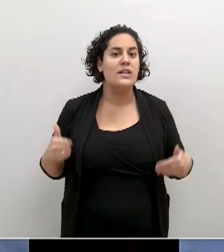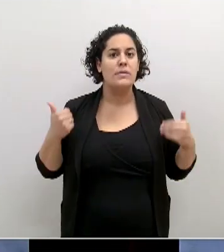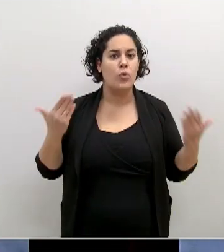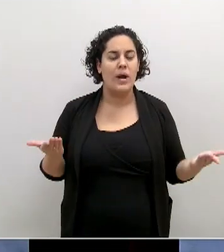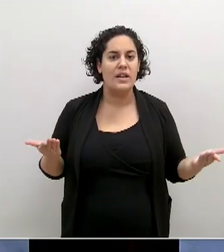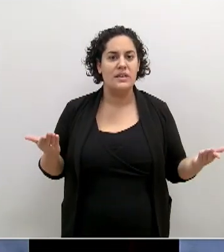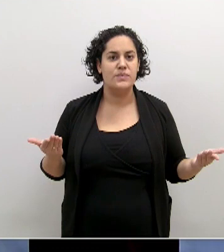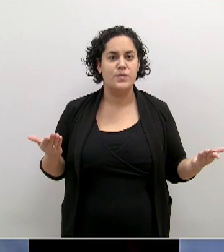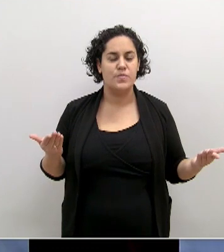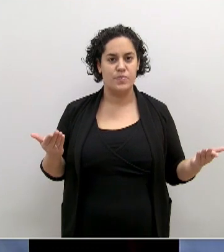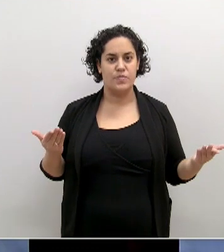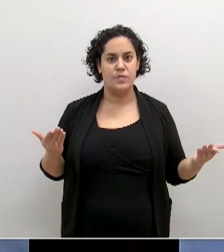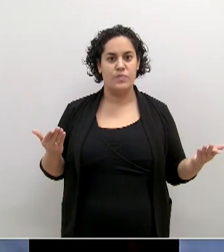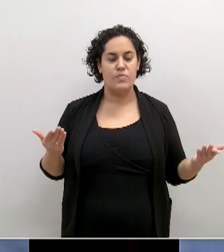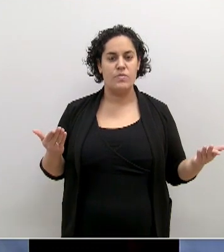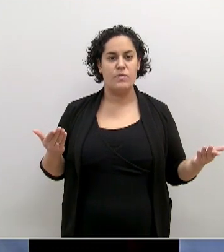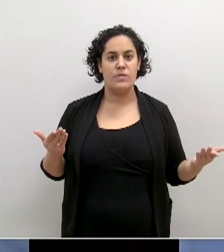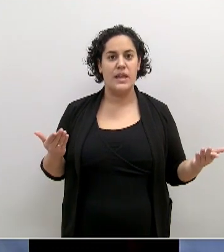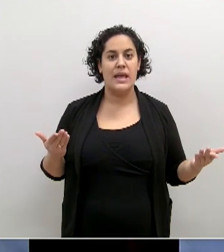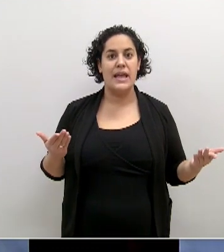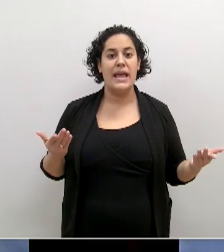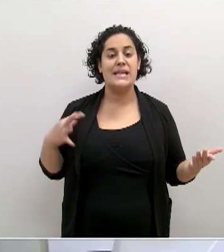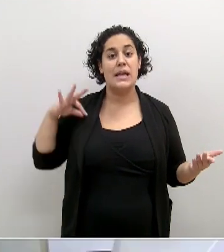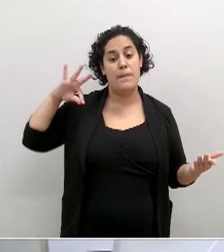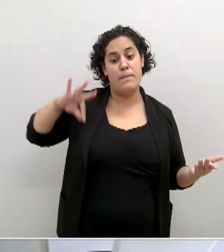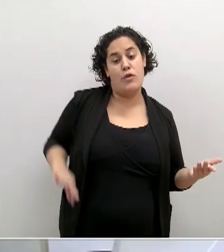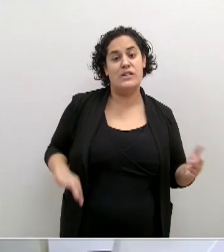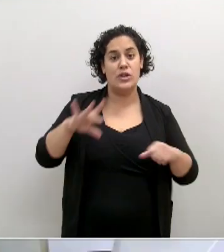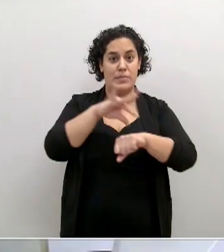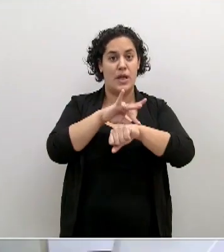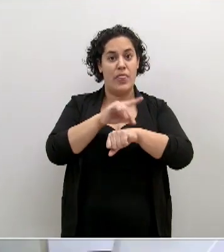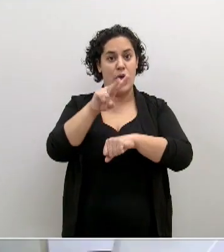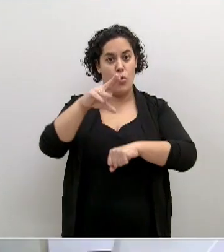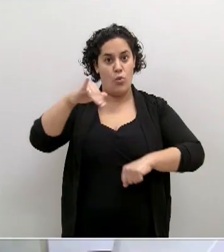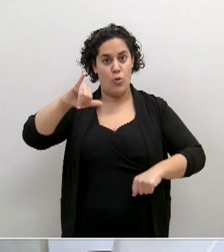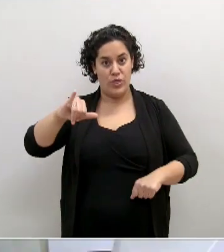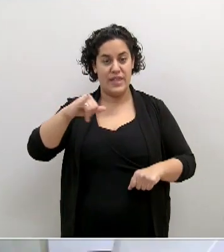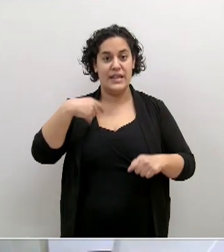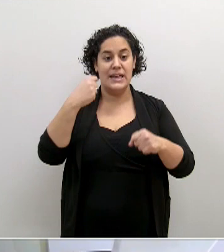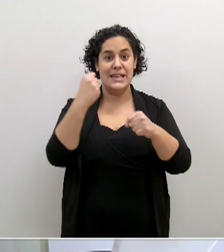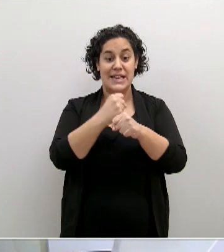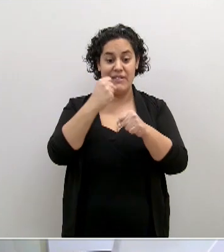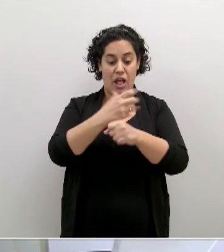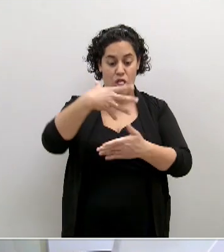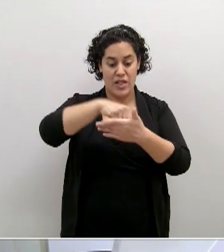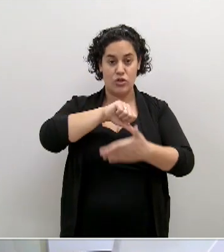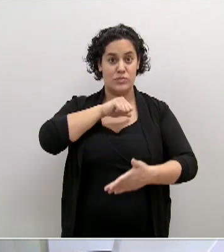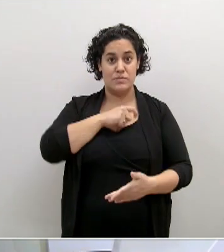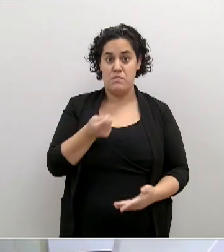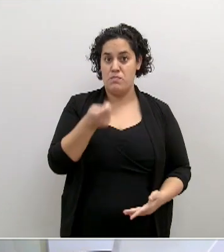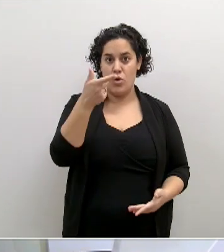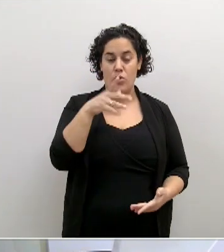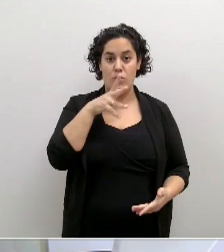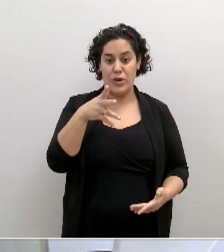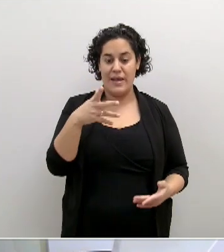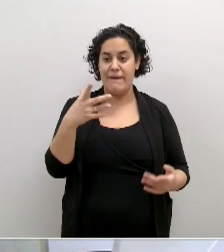la cantidad de intensivistas que tenemos trabajando. No solamente de intensivistas, ha habido muchas personas de interna que se